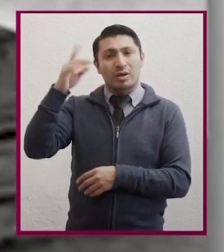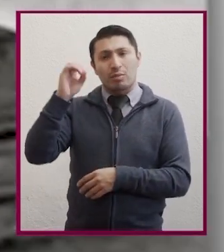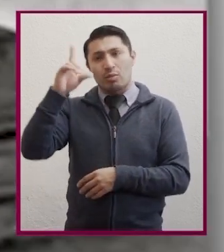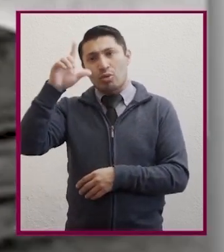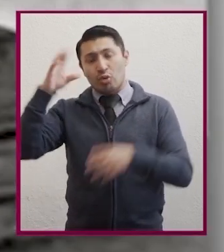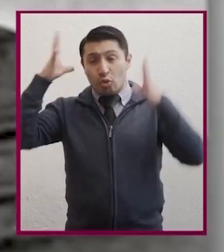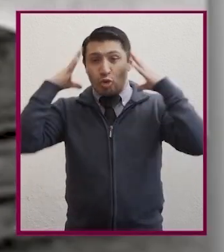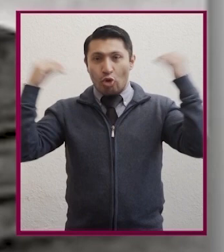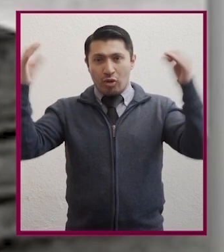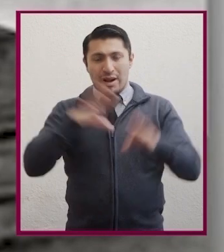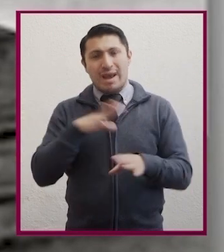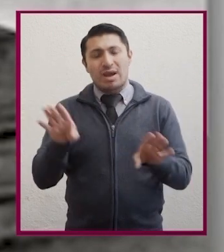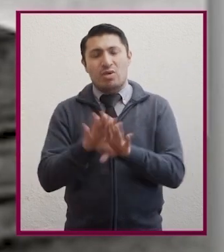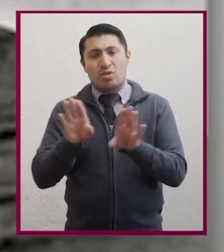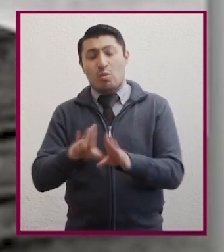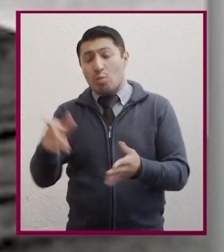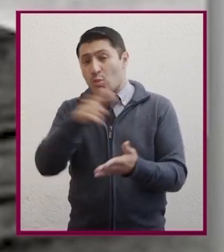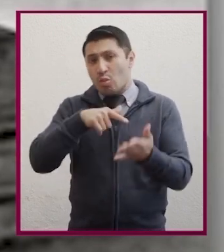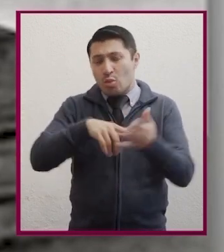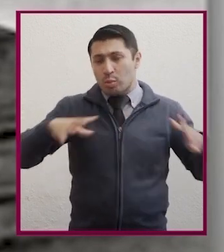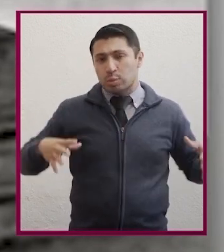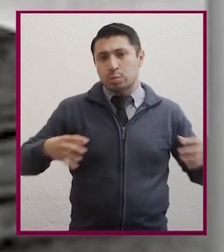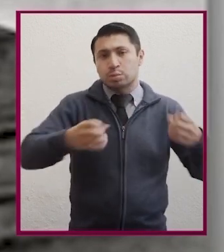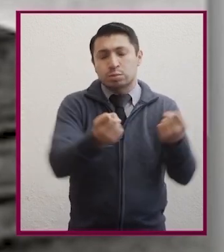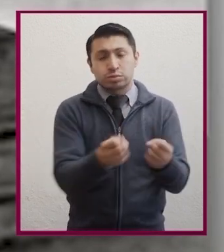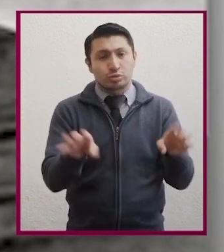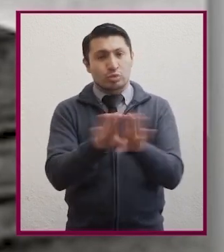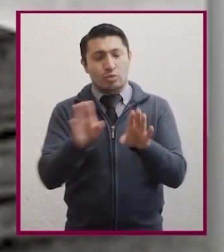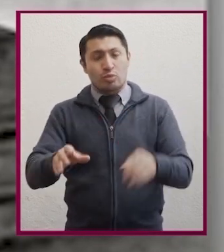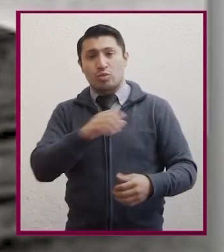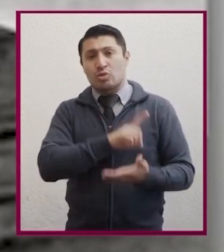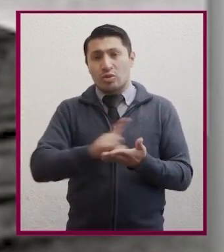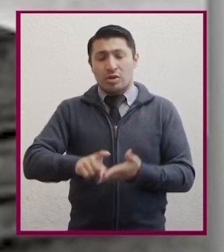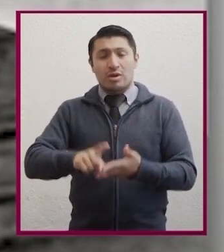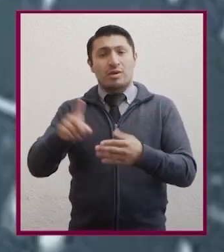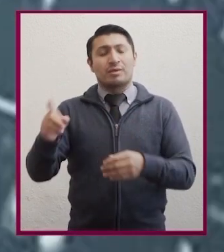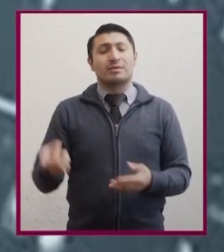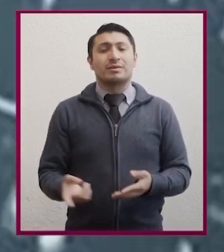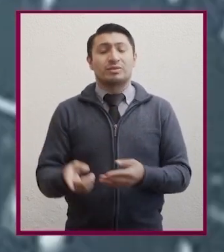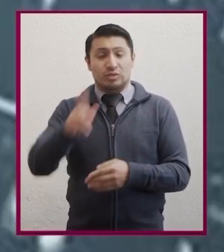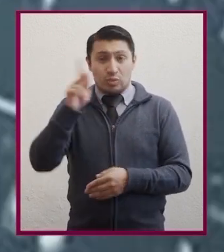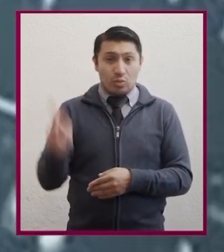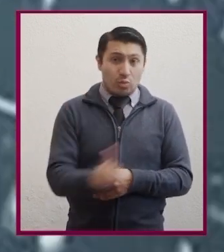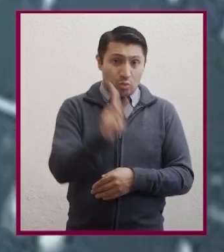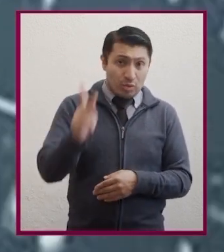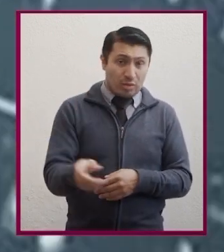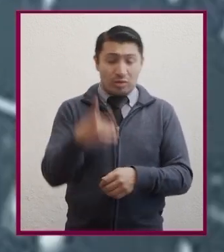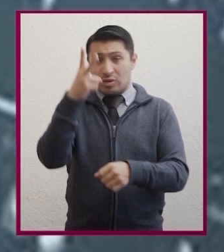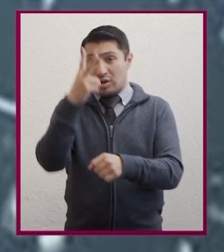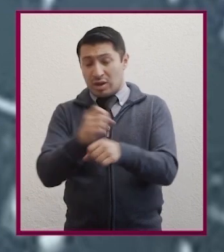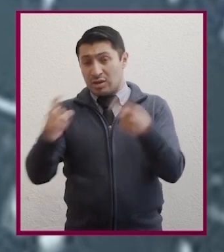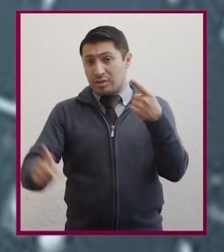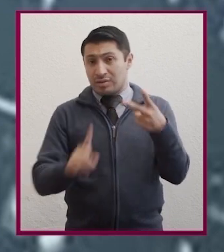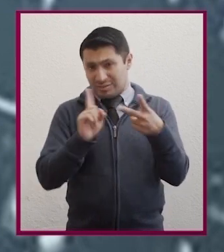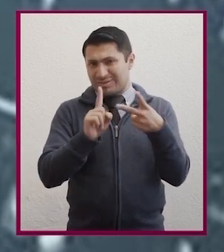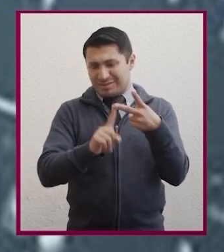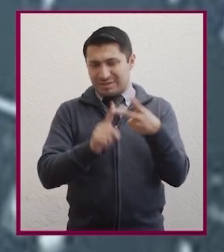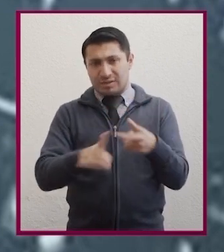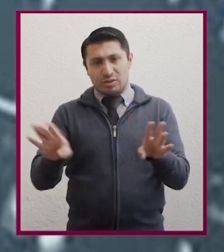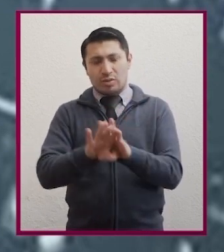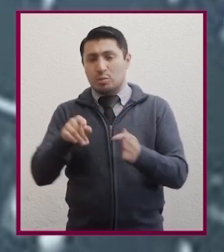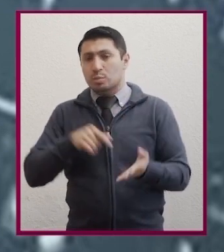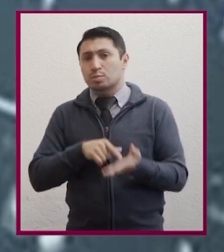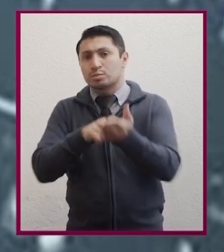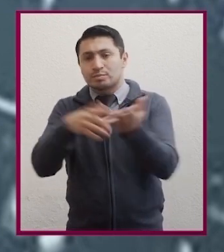donde hubieran podido reclamar un territorio apelando al derecho de la autodeterminación de los pueblos. La segunda dificultad fue proponerse